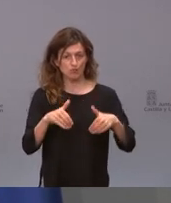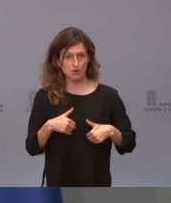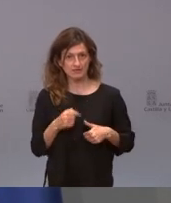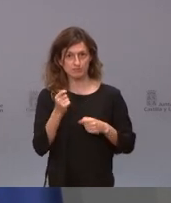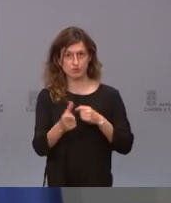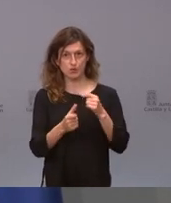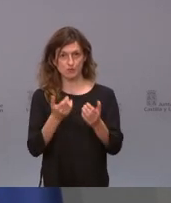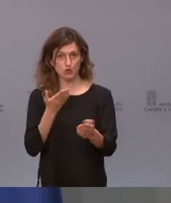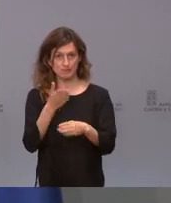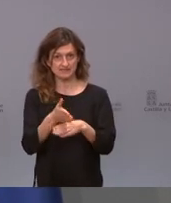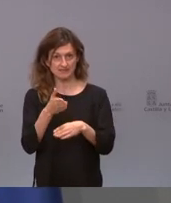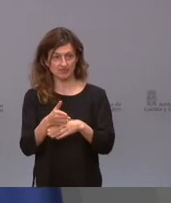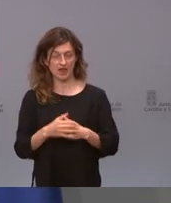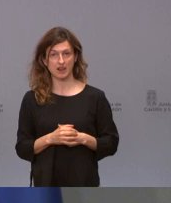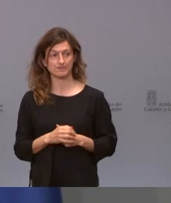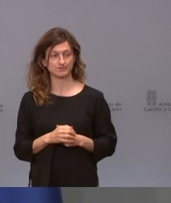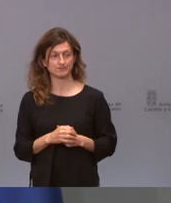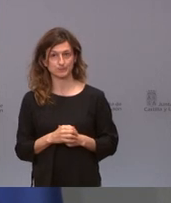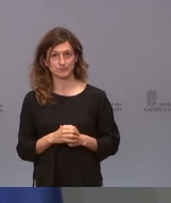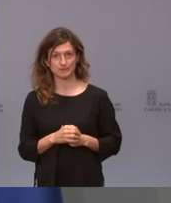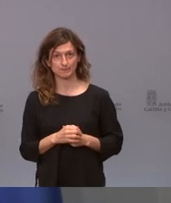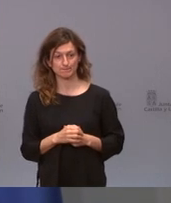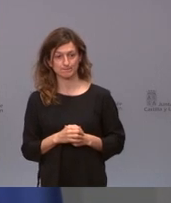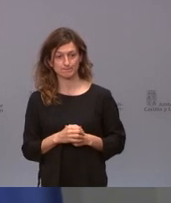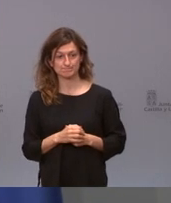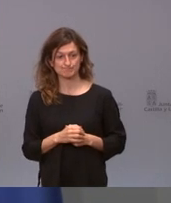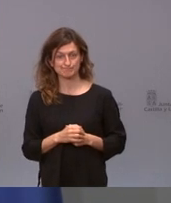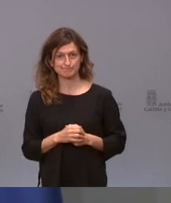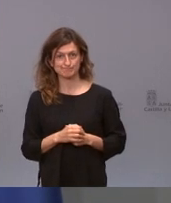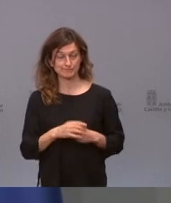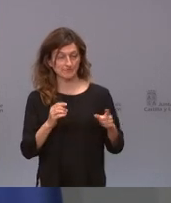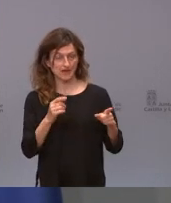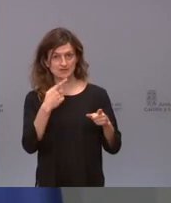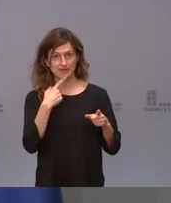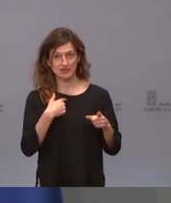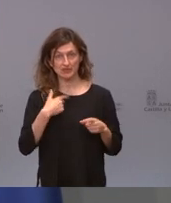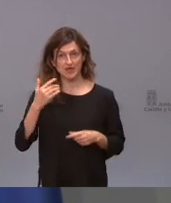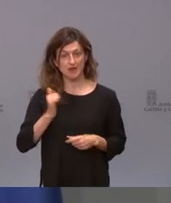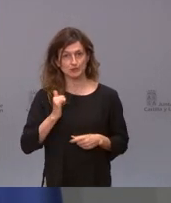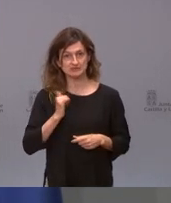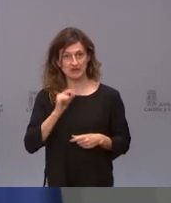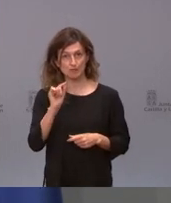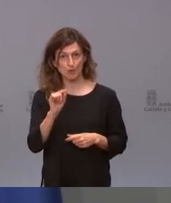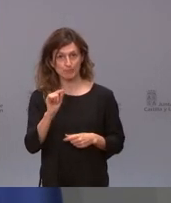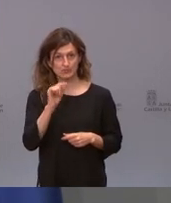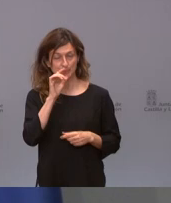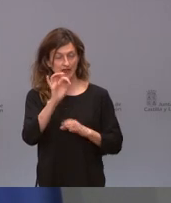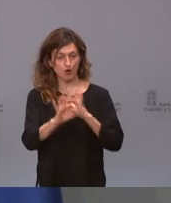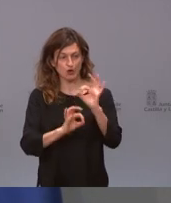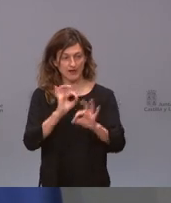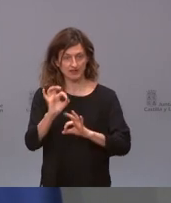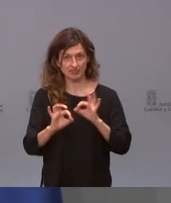presencialidad ellos nos dicen de alguna manera que hay que aprovechar este momento para reordenar